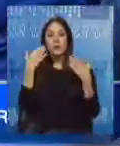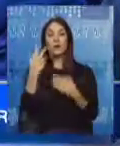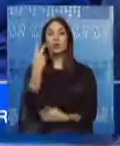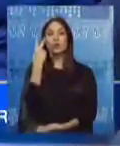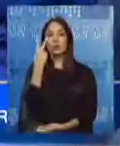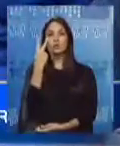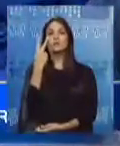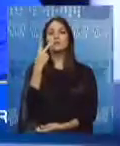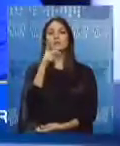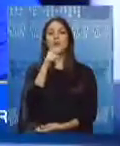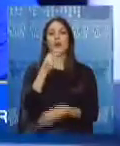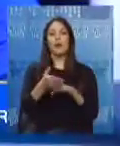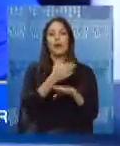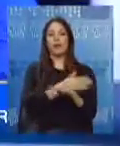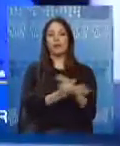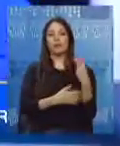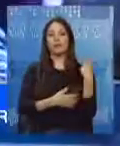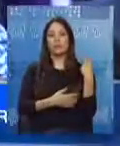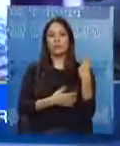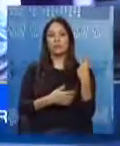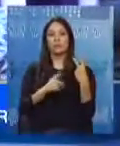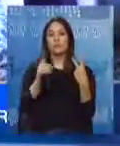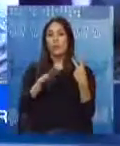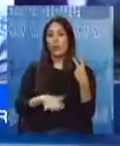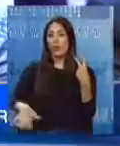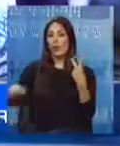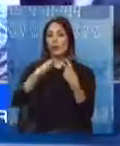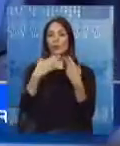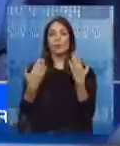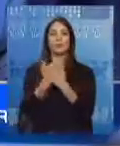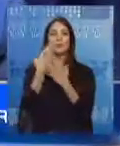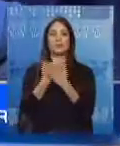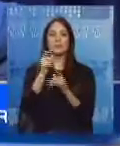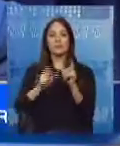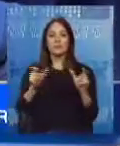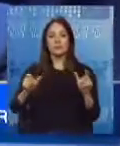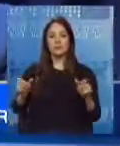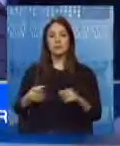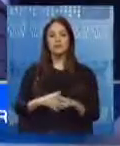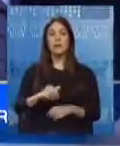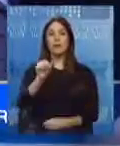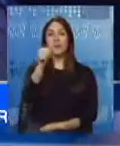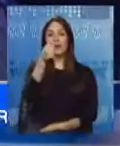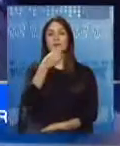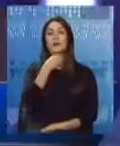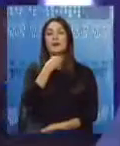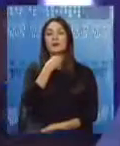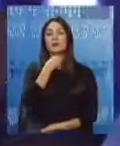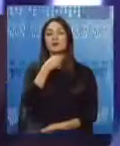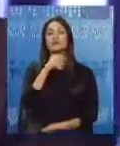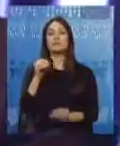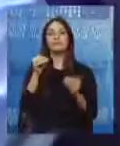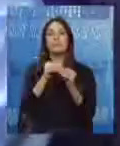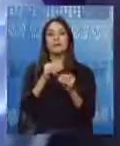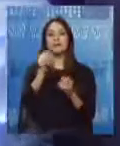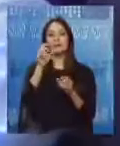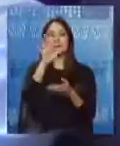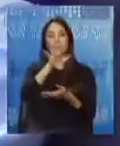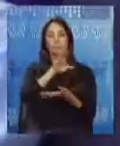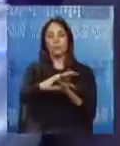son de la gestión anterior los demás son todos nuevos en su cargo hasta el 10 de agosto se completarán las otras plazas de la provincia